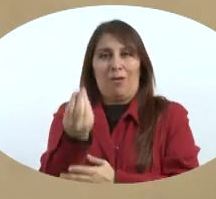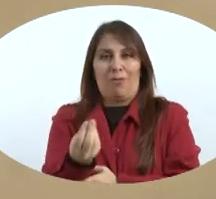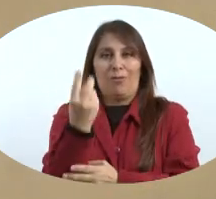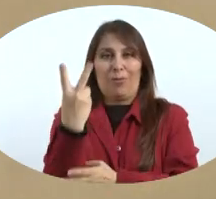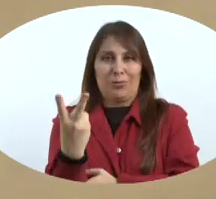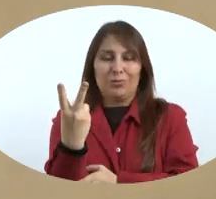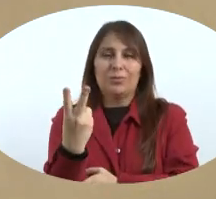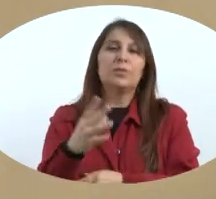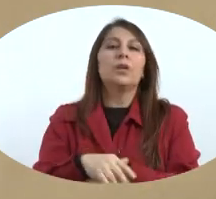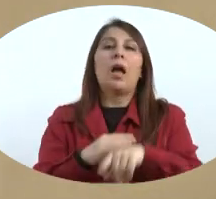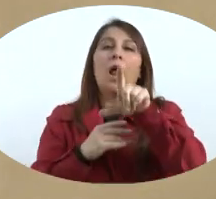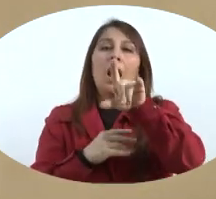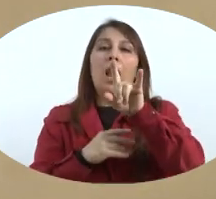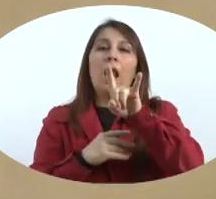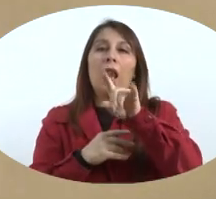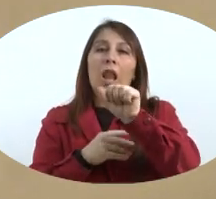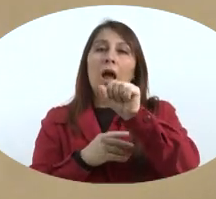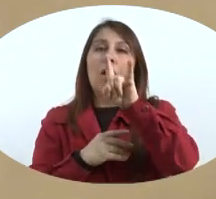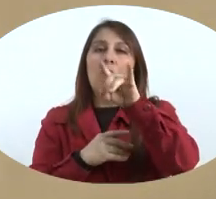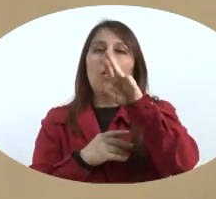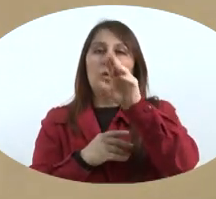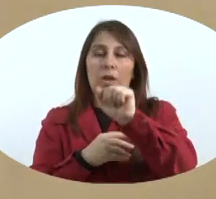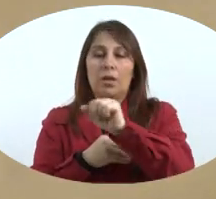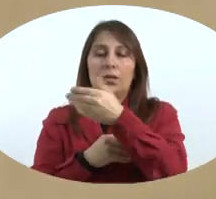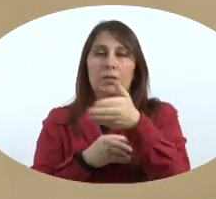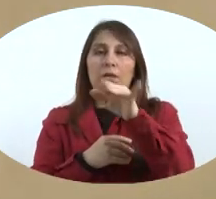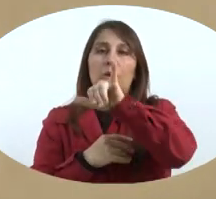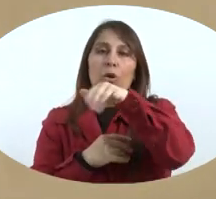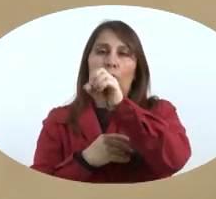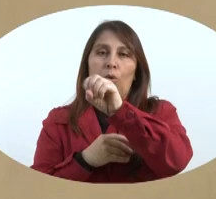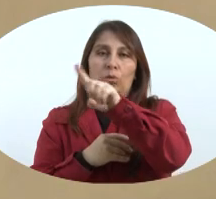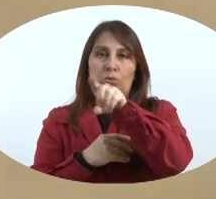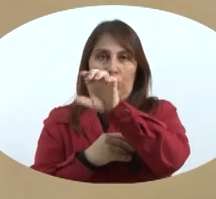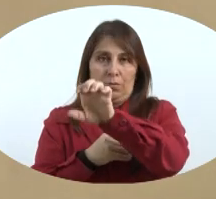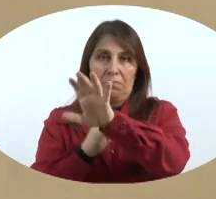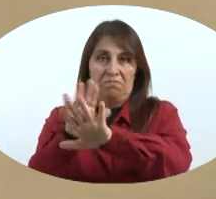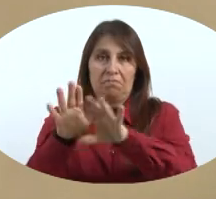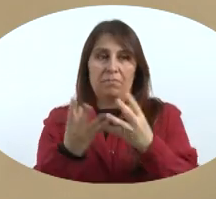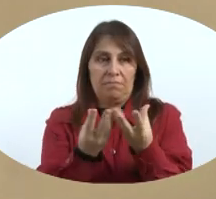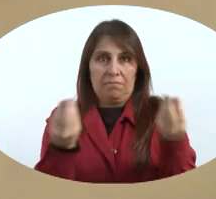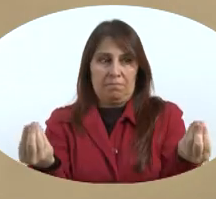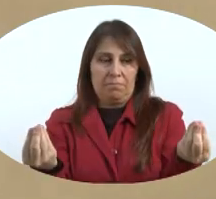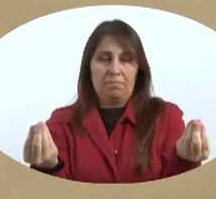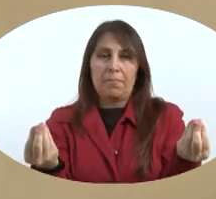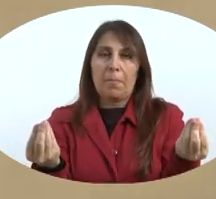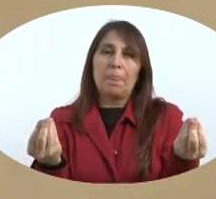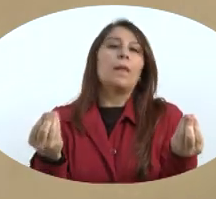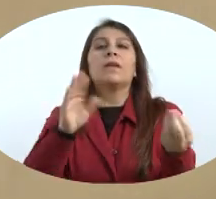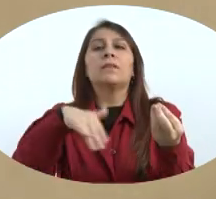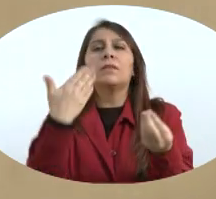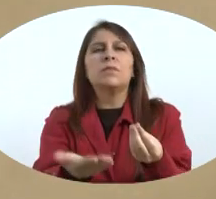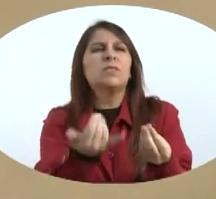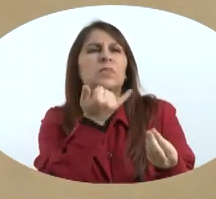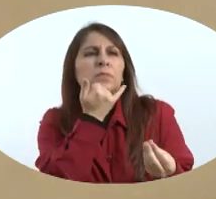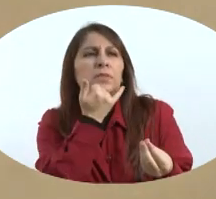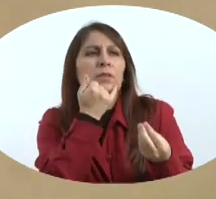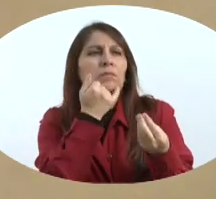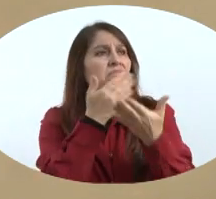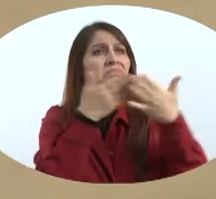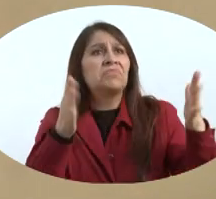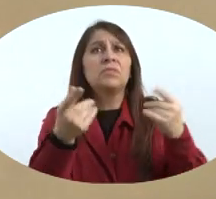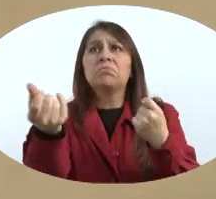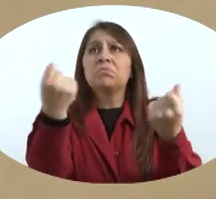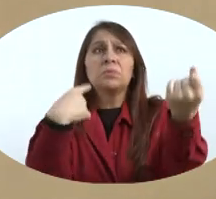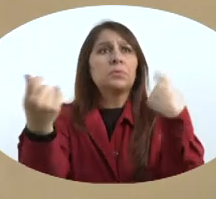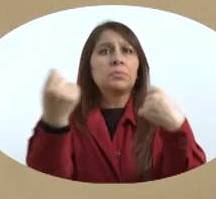conformada por laura jimena morales martínez y jose luis bejarano garnica acto seguido pues se considera el micrófono abierto para